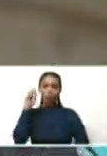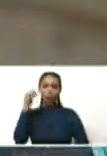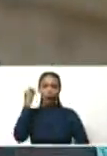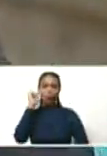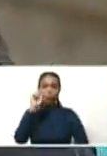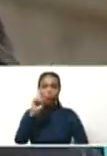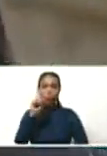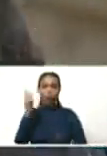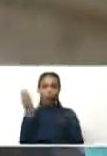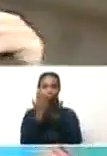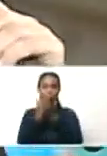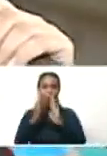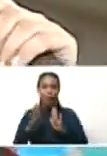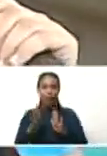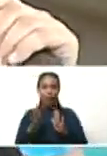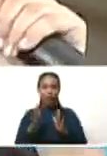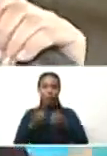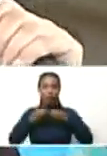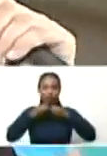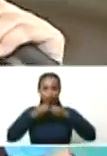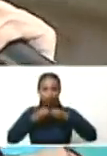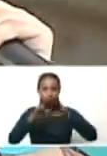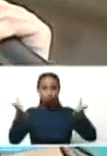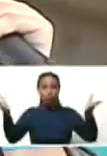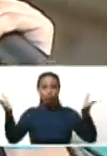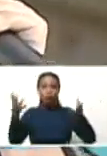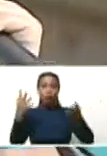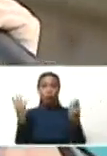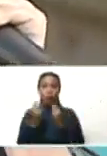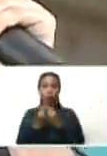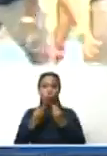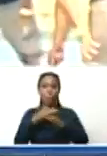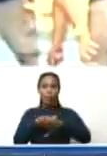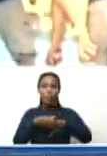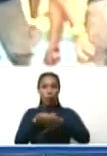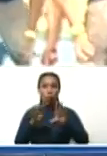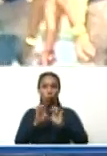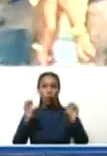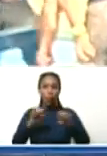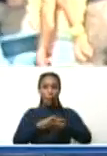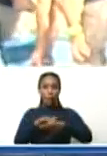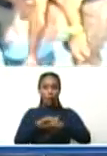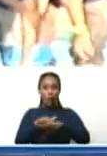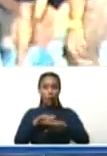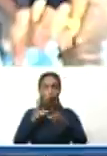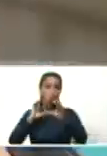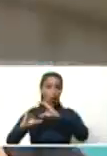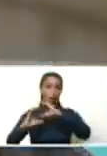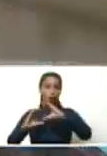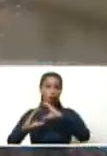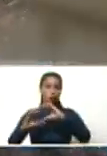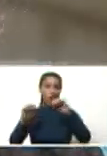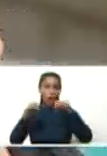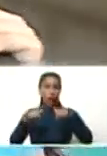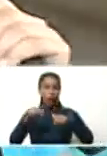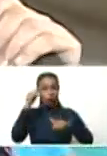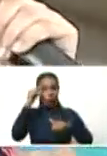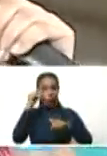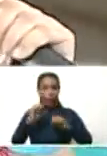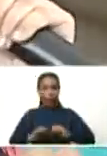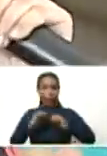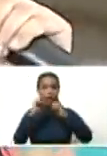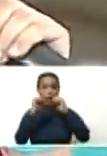una escuela de influencers de la OVE con el Ministerio de Educación. ¿Qué tal? Y el Ministerio de Comunicación, que en estos días cuando